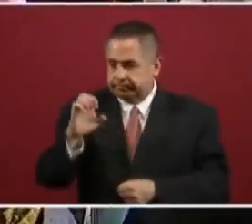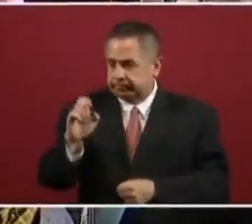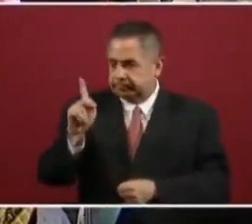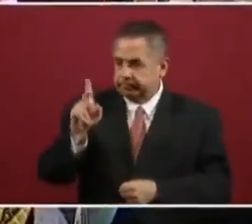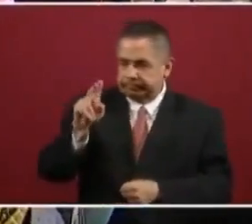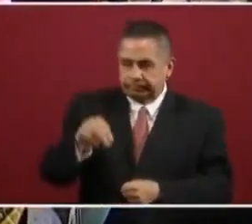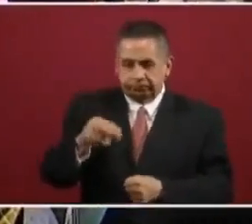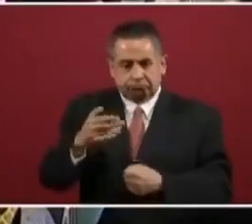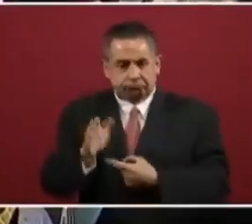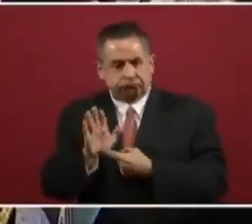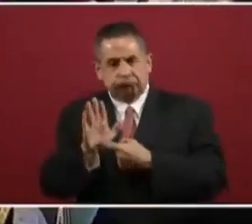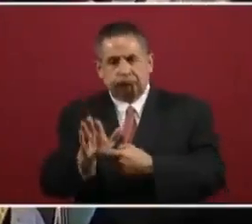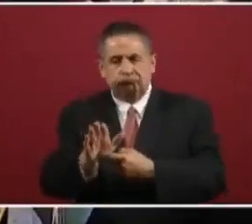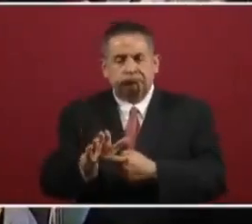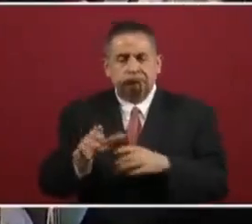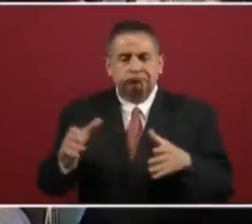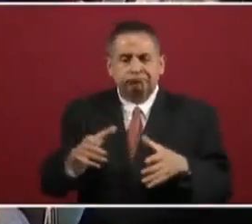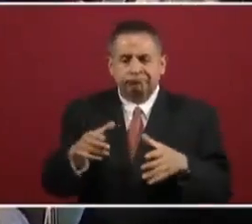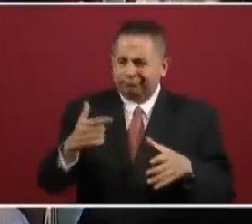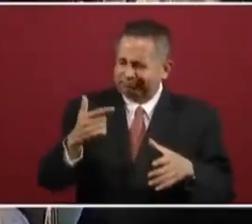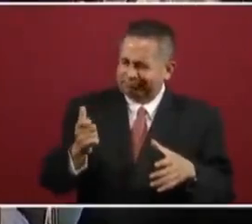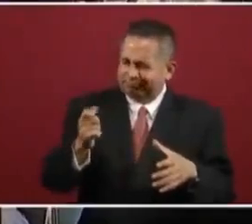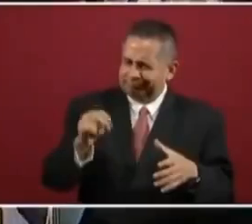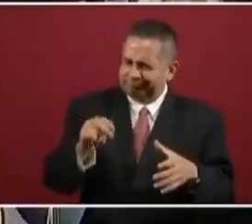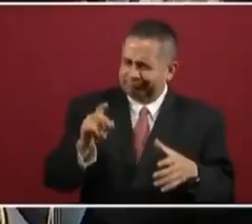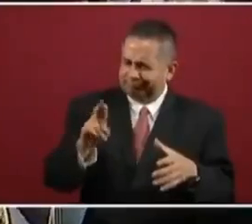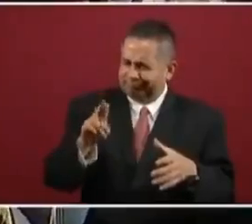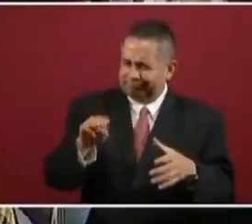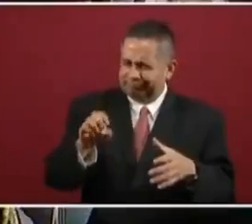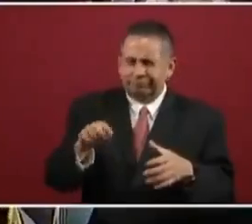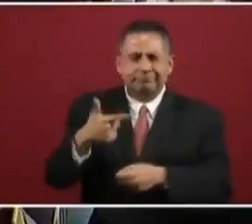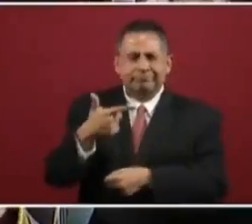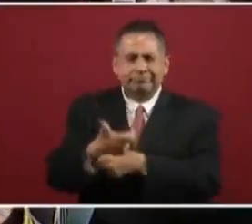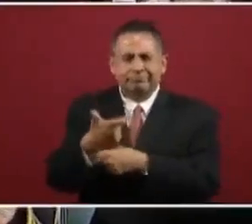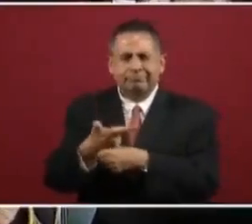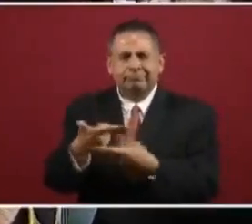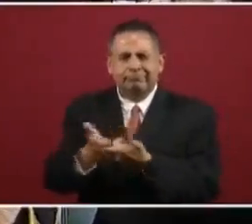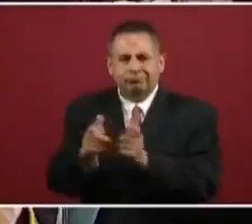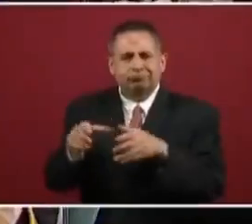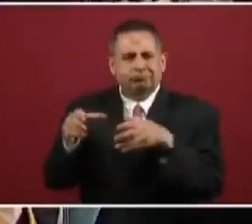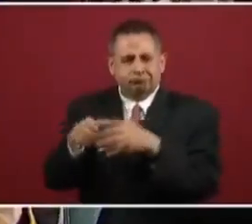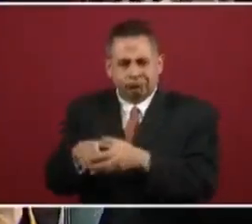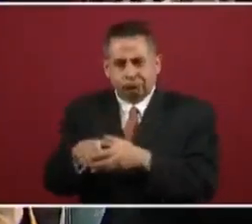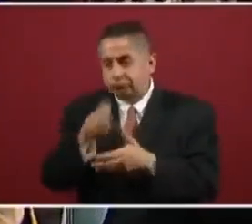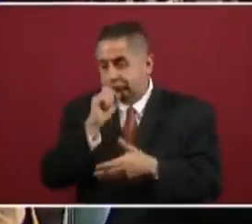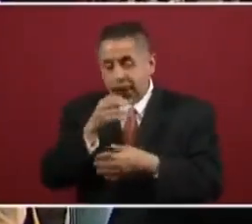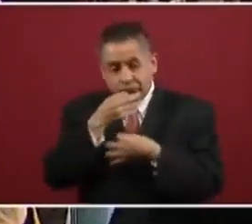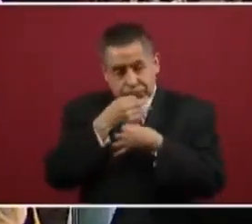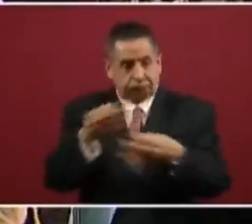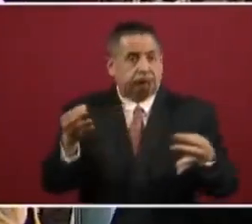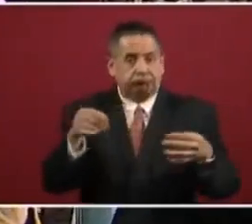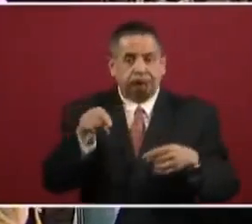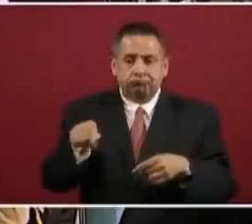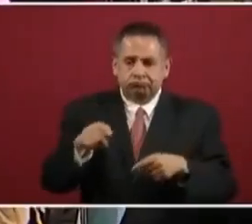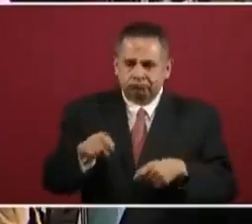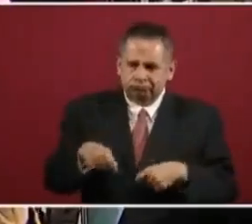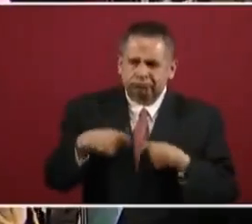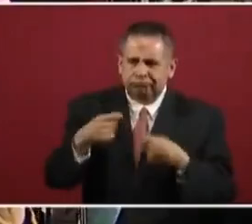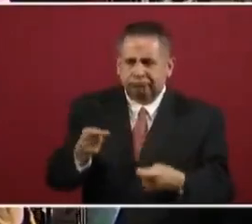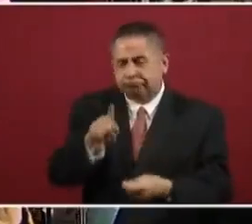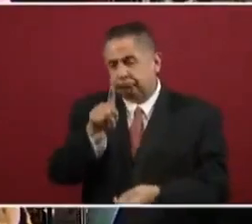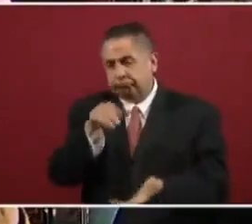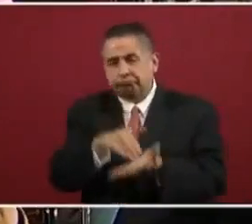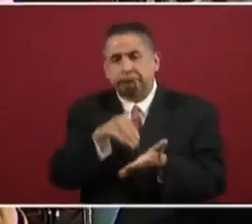presenta a la división este gendarmería a la séptima división también anuncia que se le entregarían eh